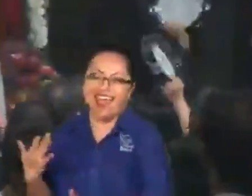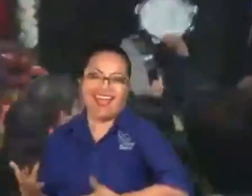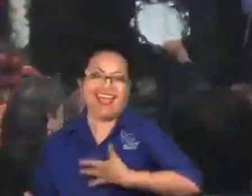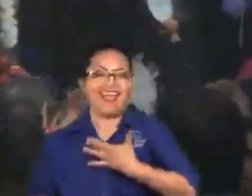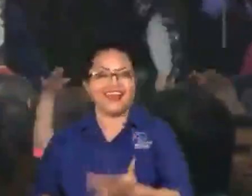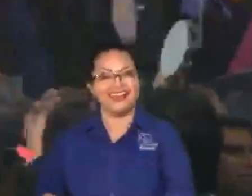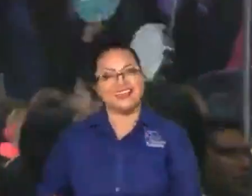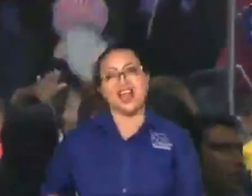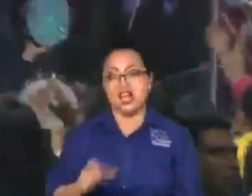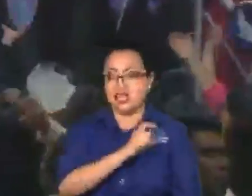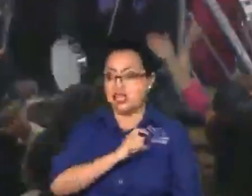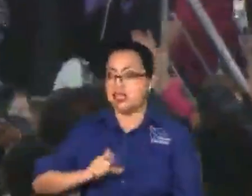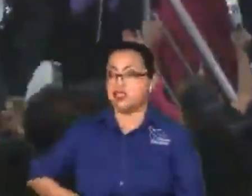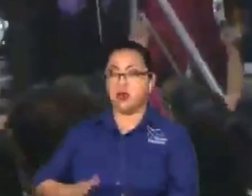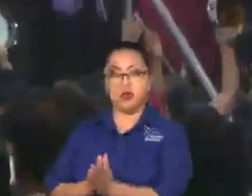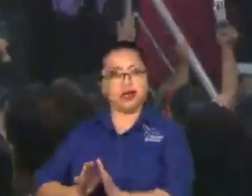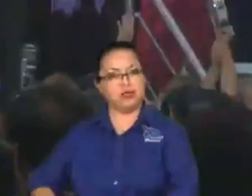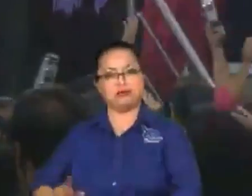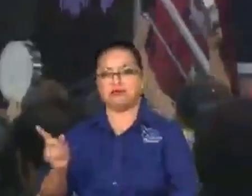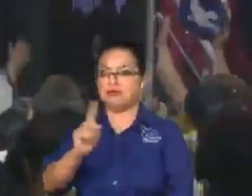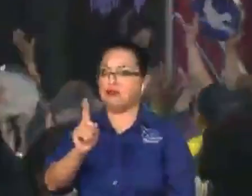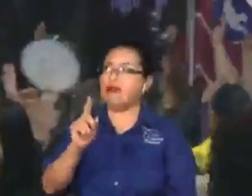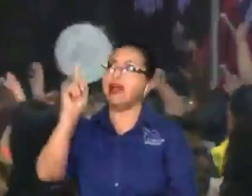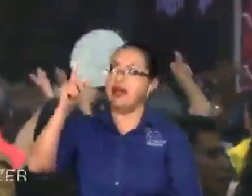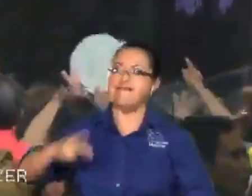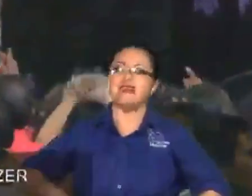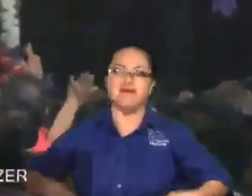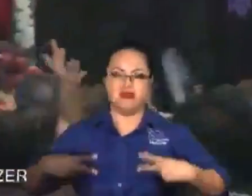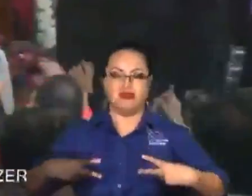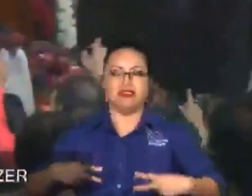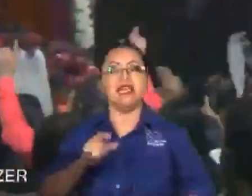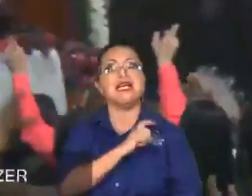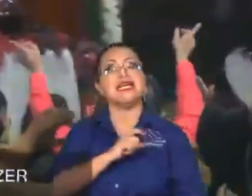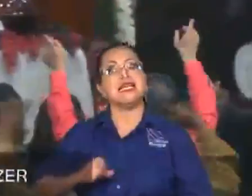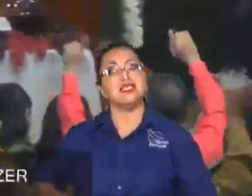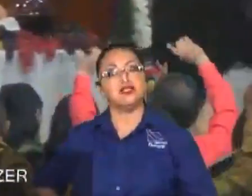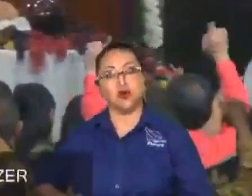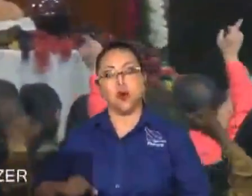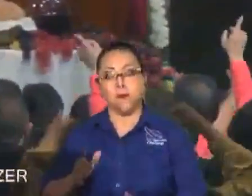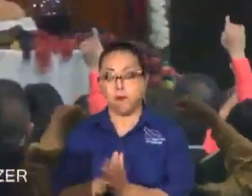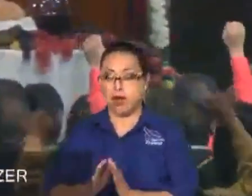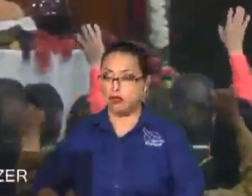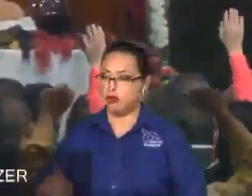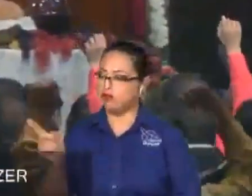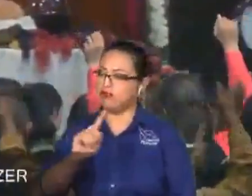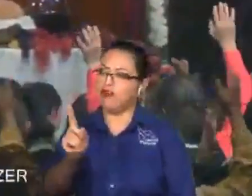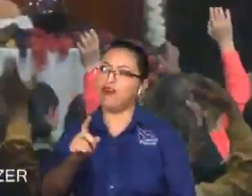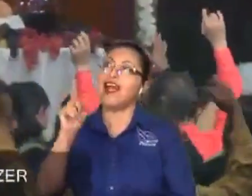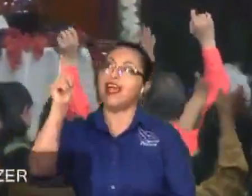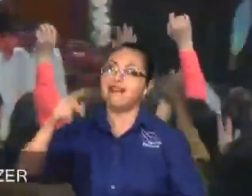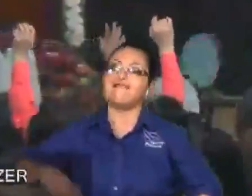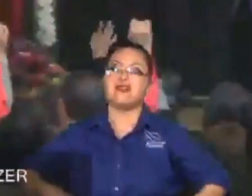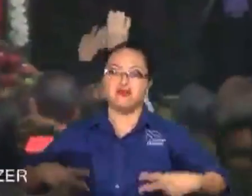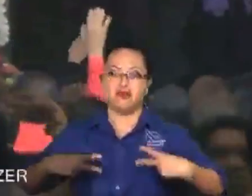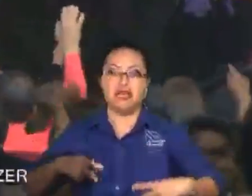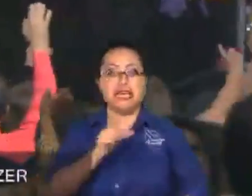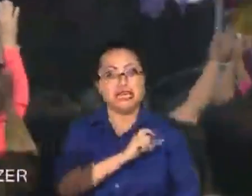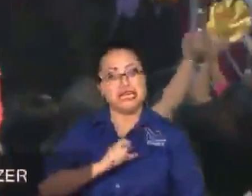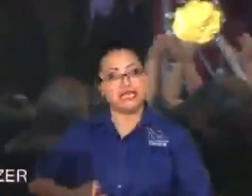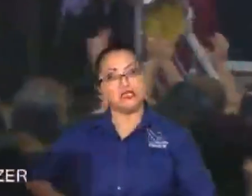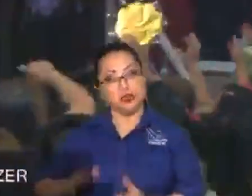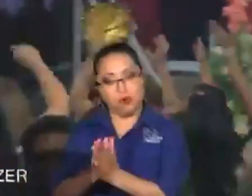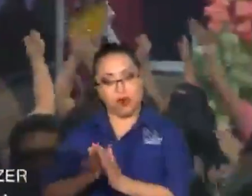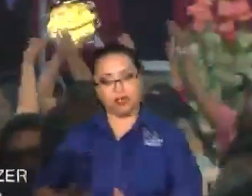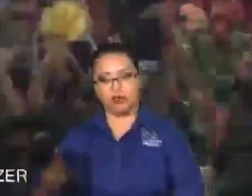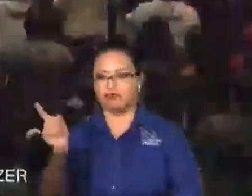vez más. Y Cristo no está muerto, está vivo. Cristo no está muerto, está vivo. Cristo no